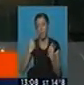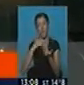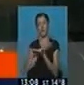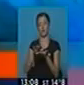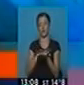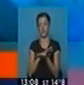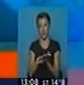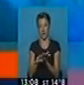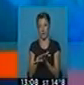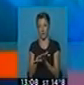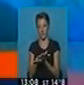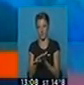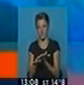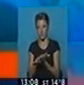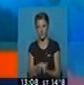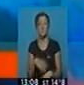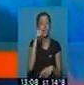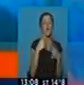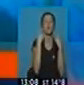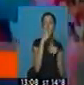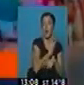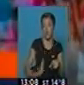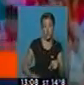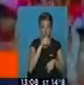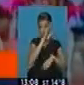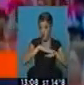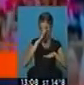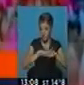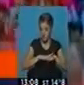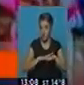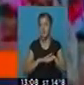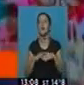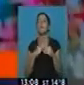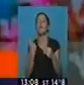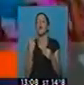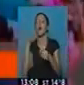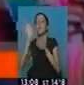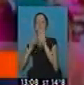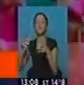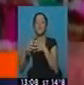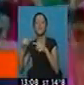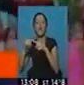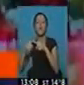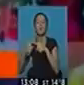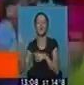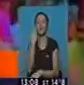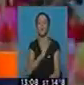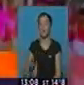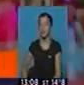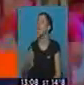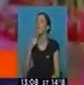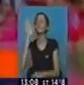llegar a explotar el gobierno porque está en el poder, simplemente. Que es que, ¿qué dice? O sea, ¿qué proyecto tendría la oposición con este precio del petróleo, con esta situación de